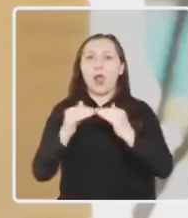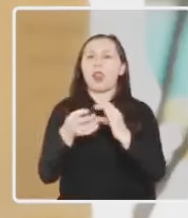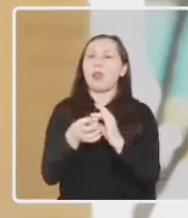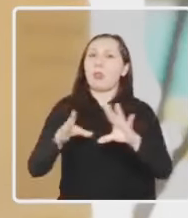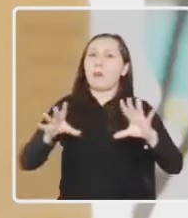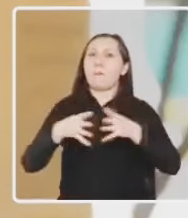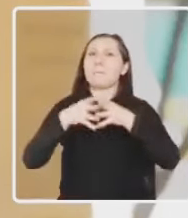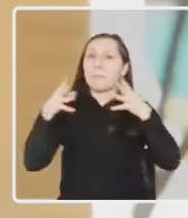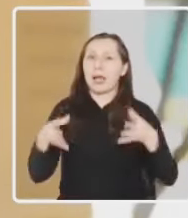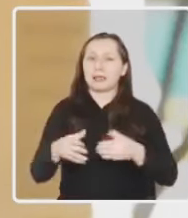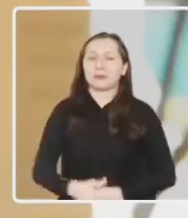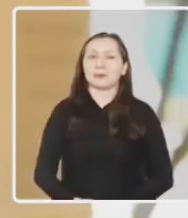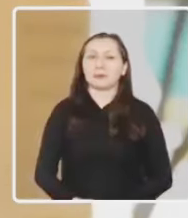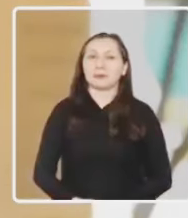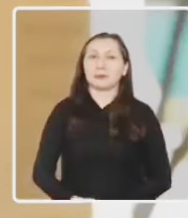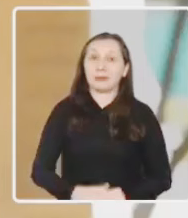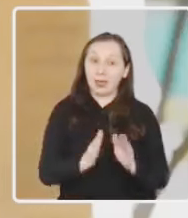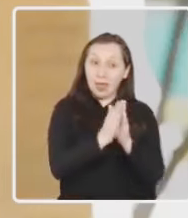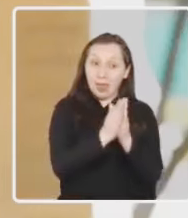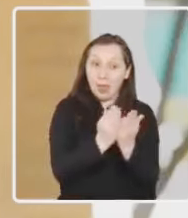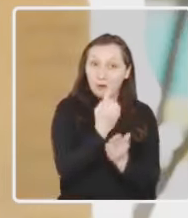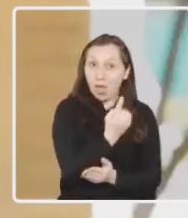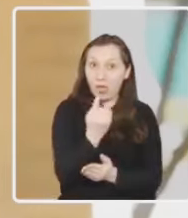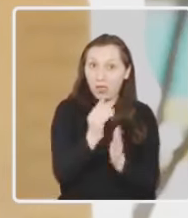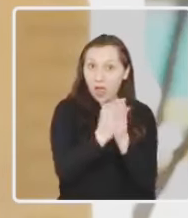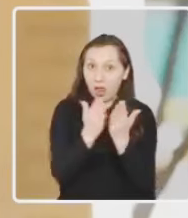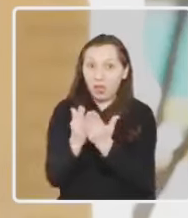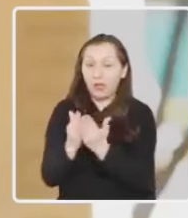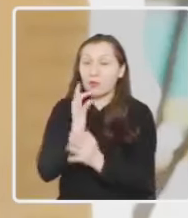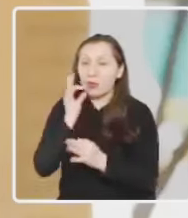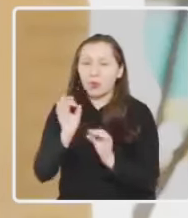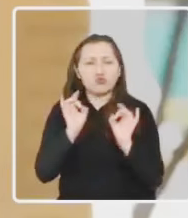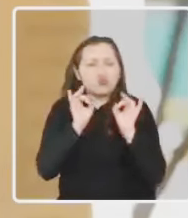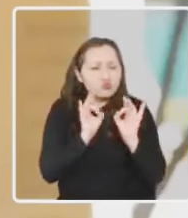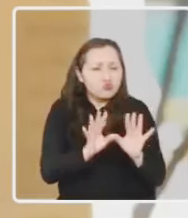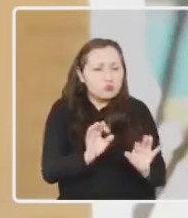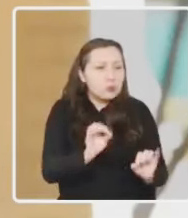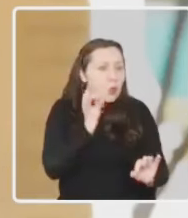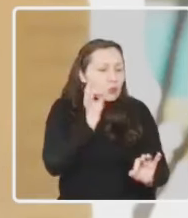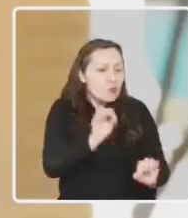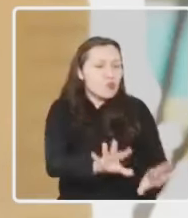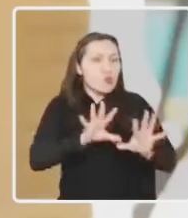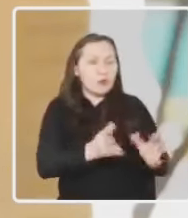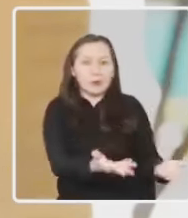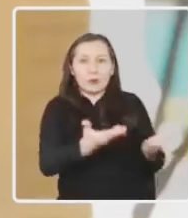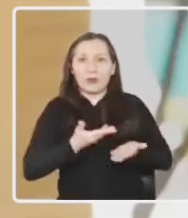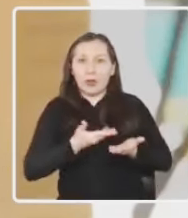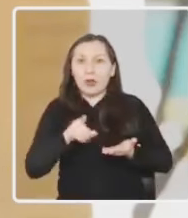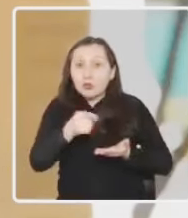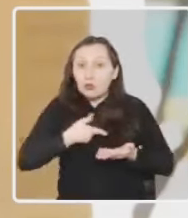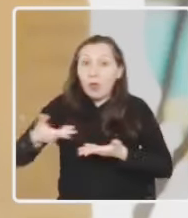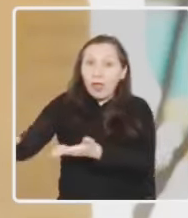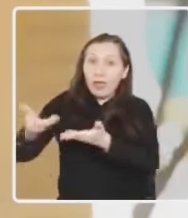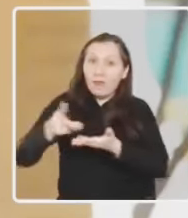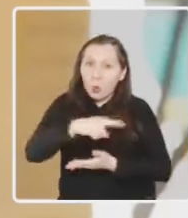democrático. Cada libro, chicos y chicas, es un tesoro. Los invito a descubrirlo.